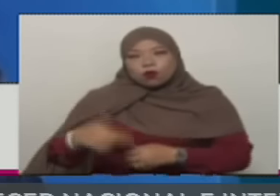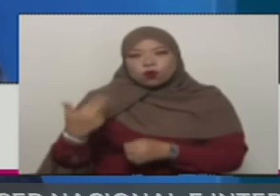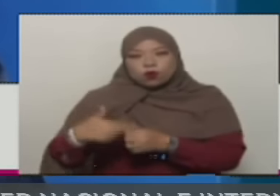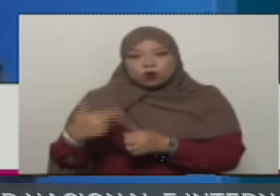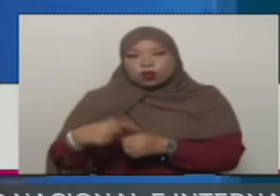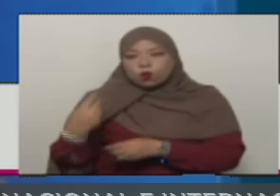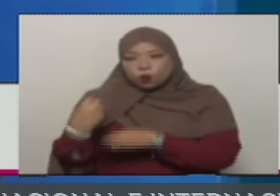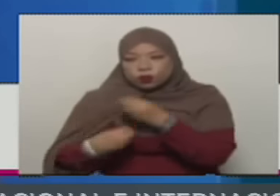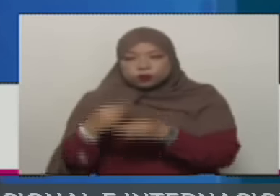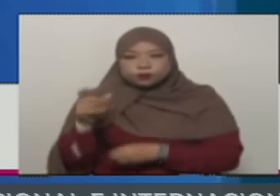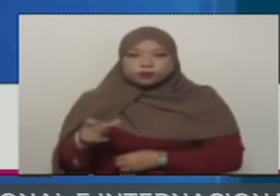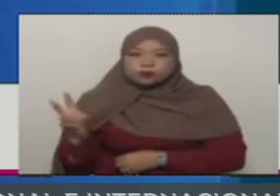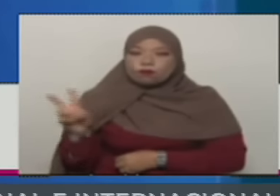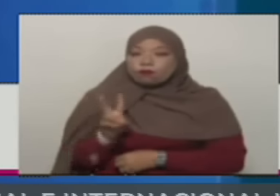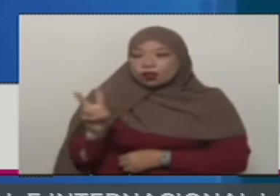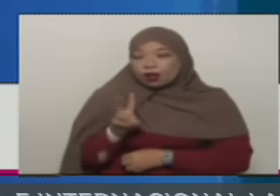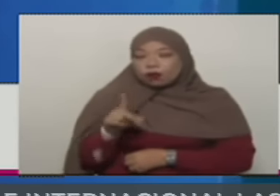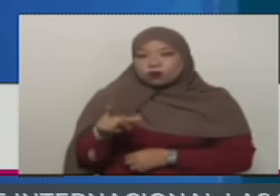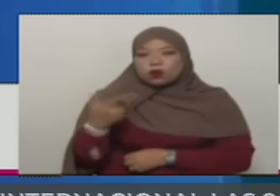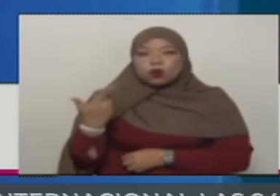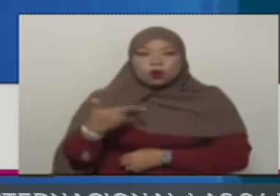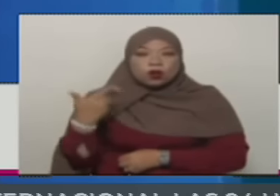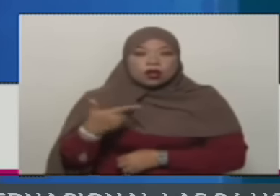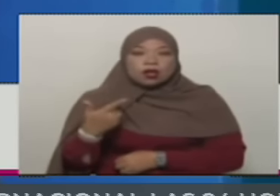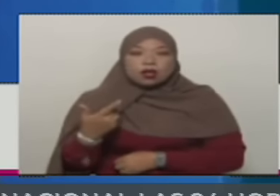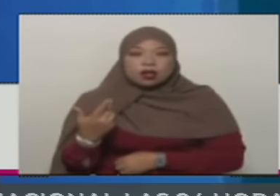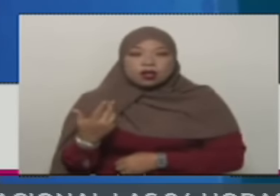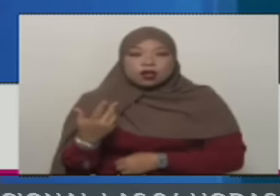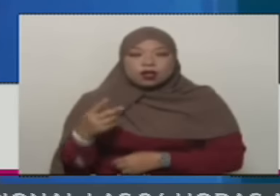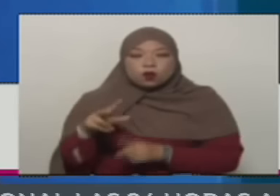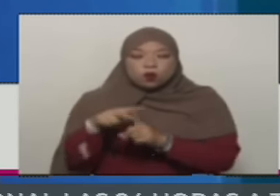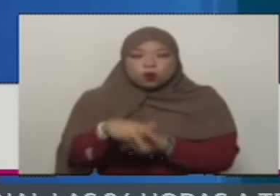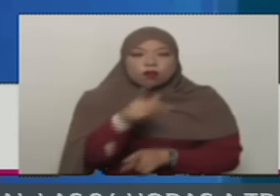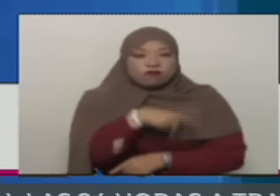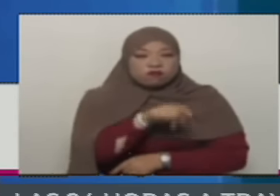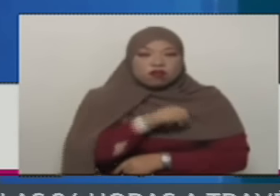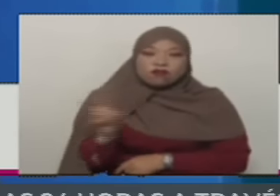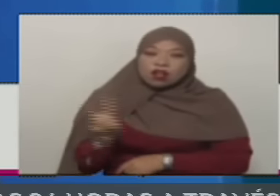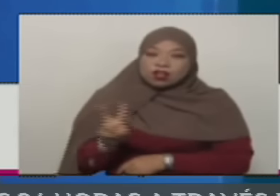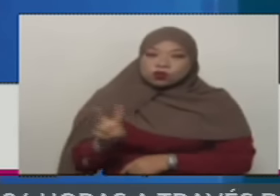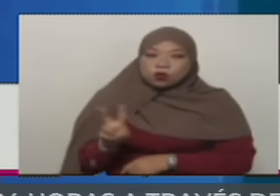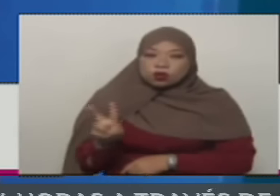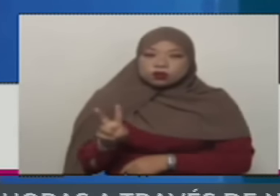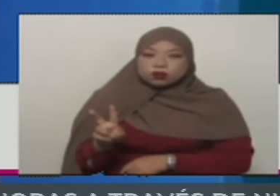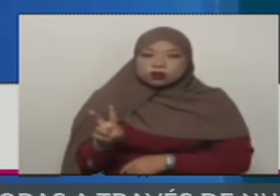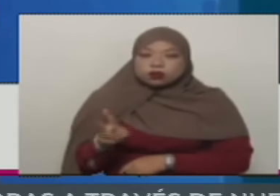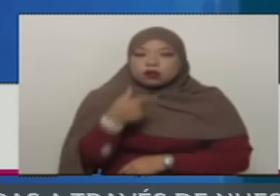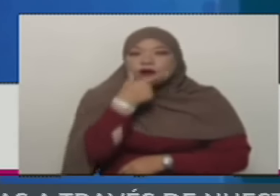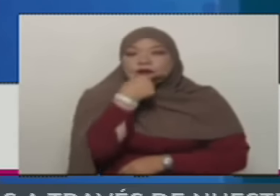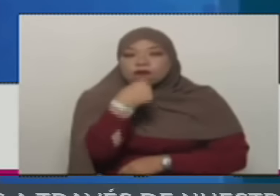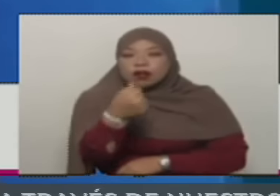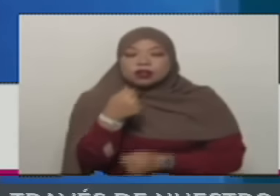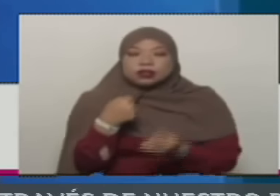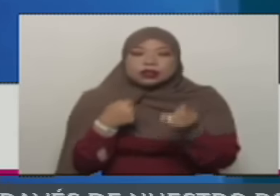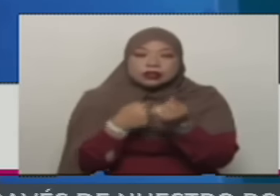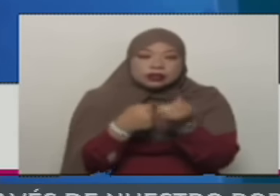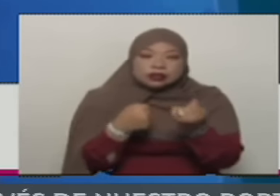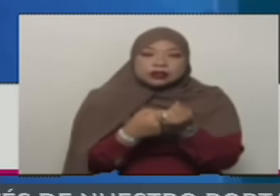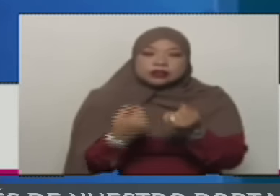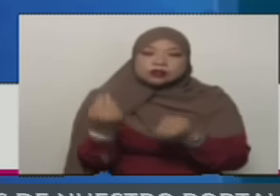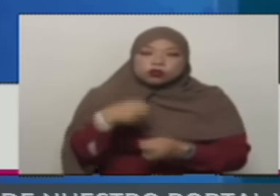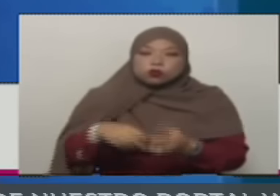amigo. Venezuela es la joya de la corona porque colonizando Venezuela tendría la ventaja de tener la